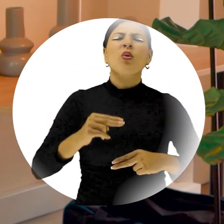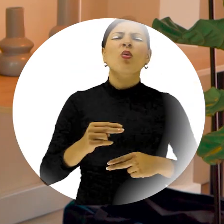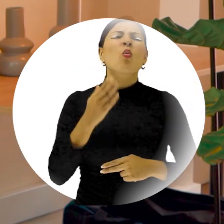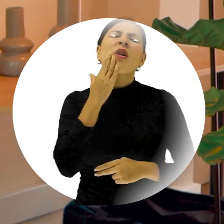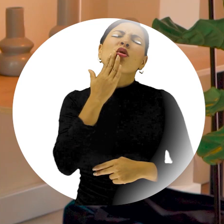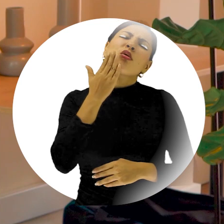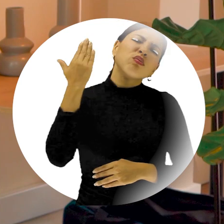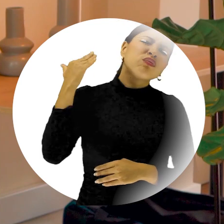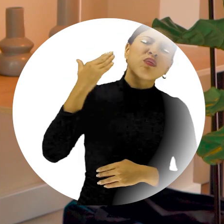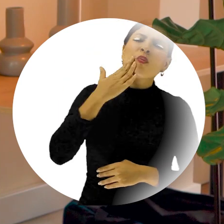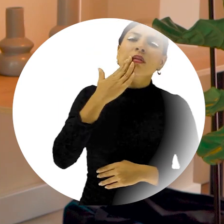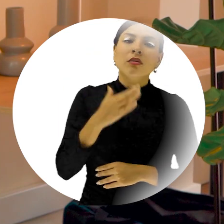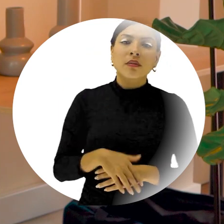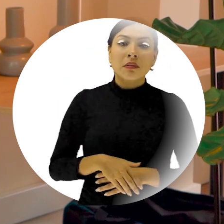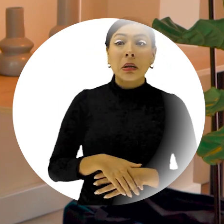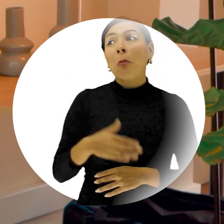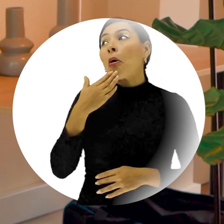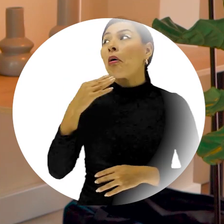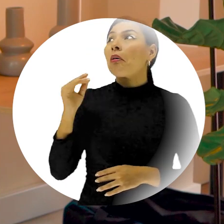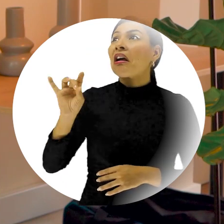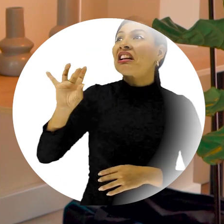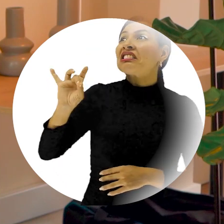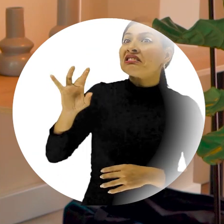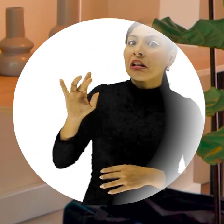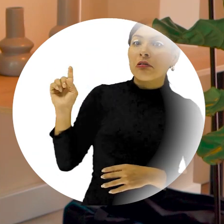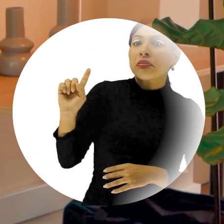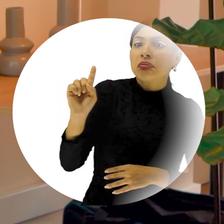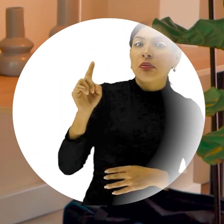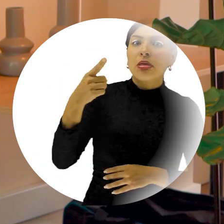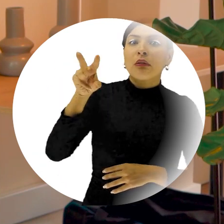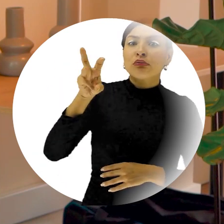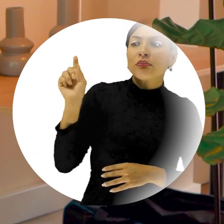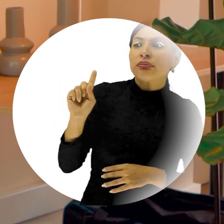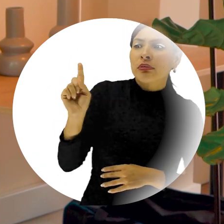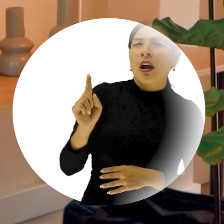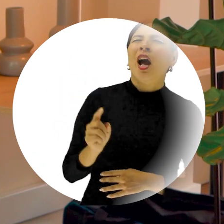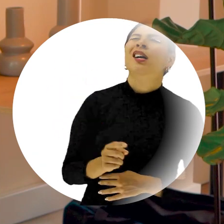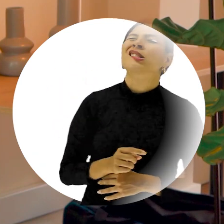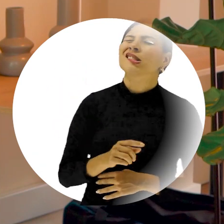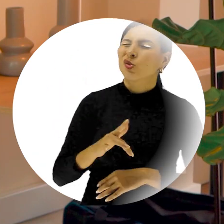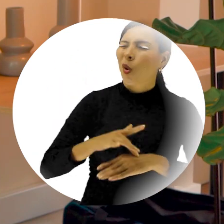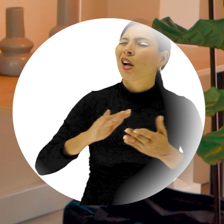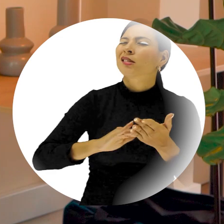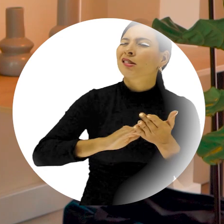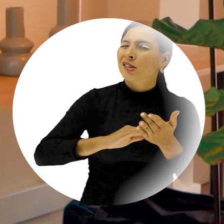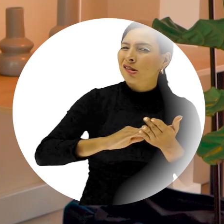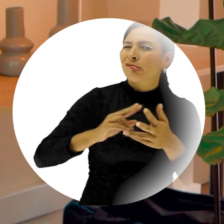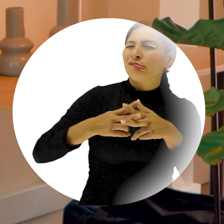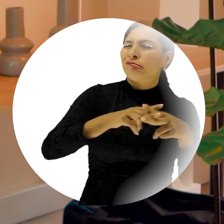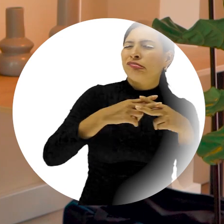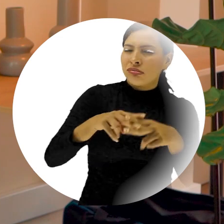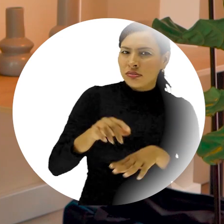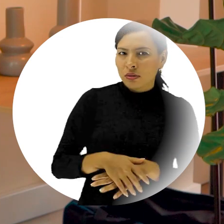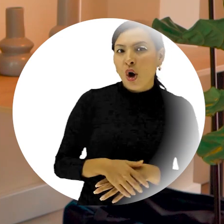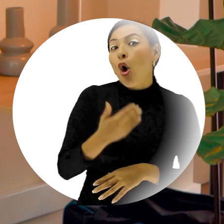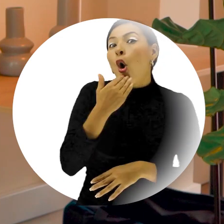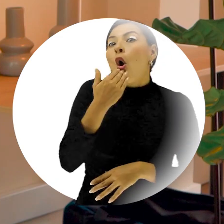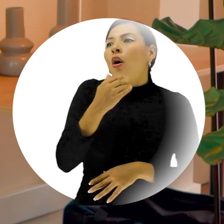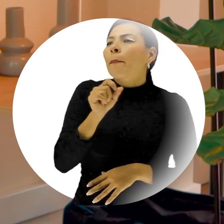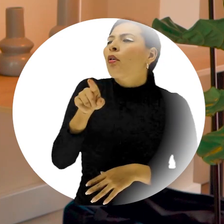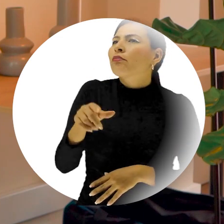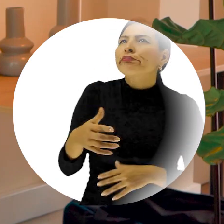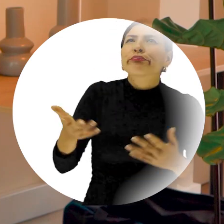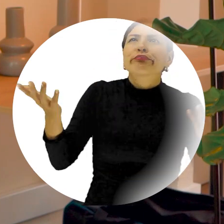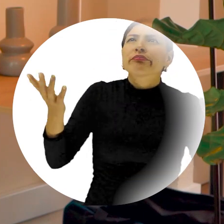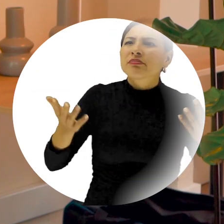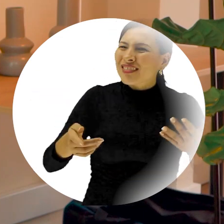años, seguramente sí o sí hay que hacerle arreglos. Lo segundo, ¿cuánto fue el último cambio de tuberías? Y hay propiedades que dicen, no, hace 30 años que no